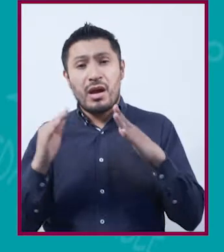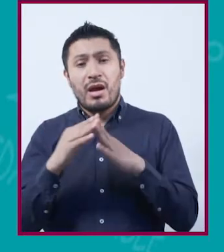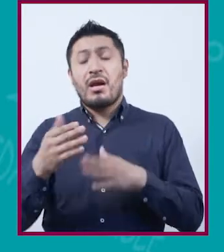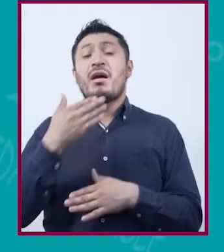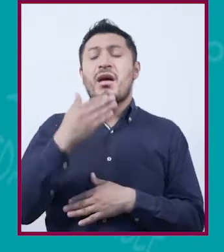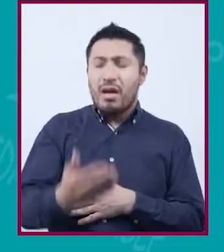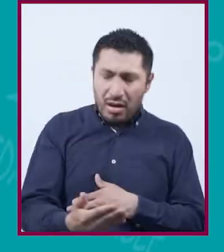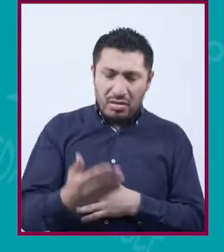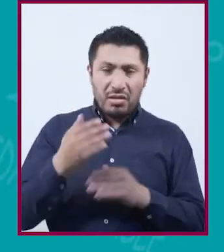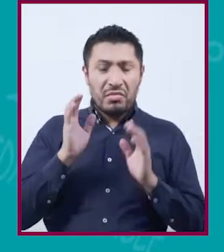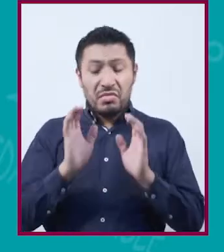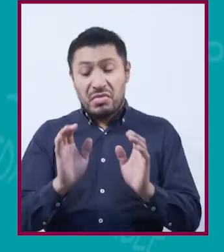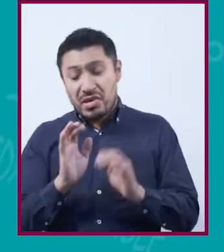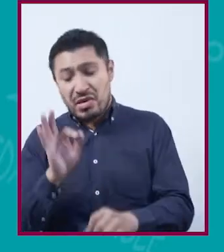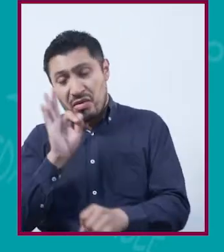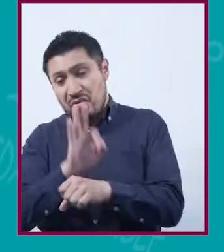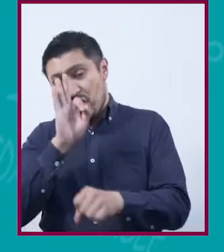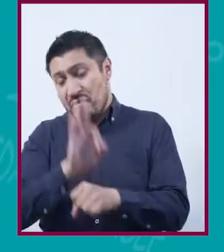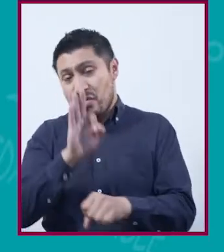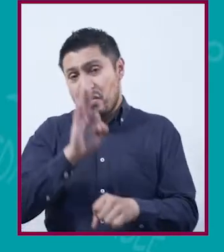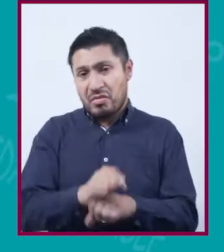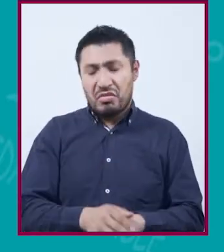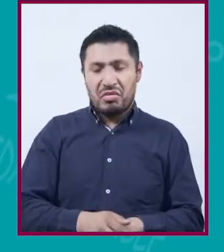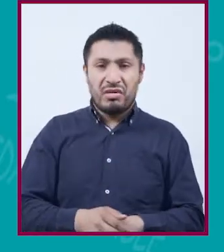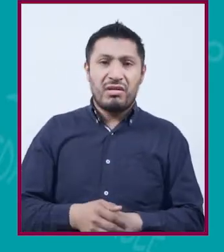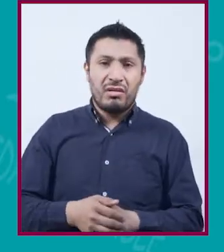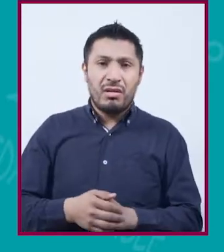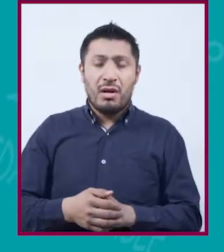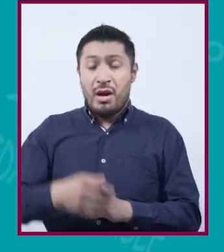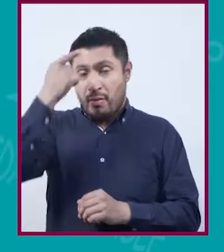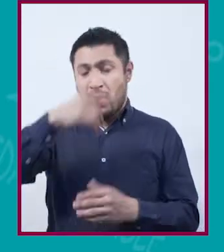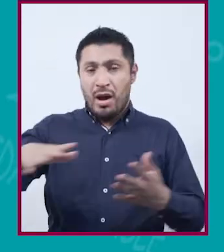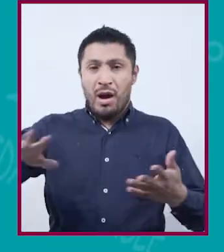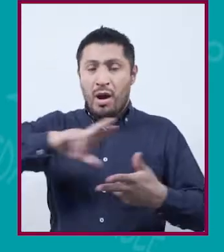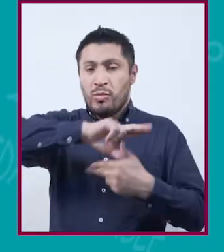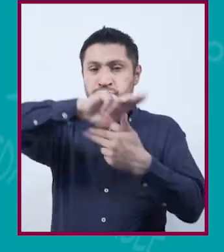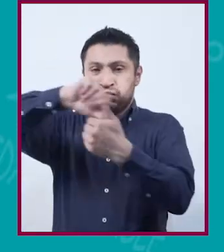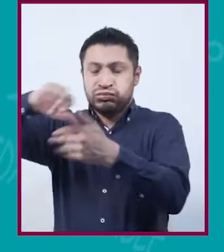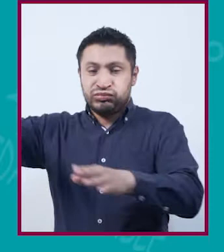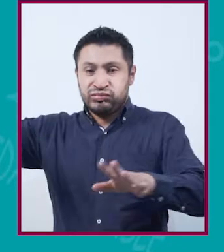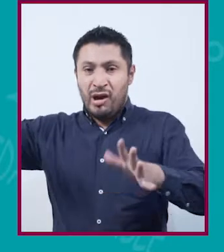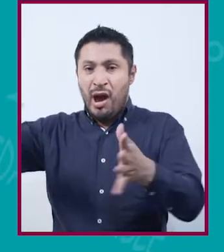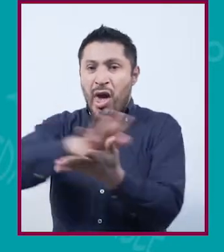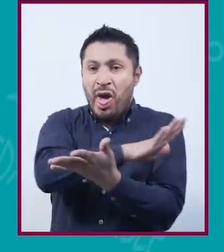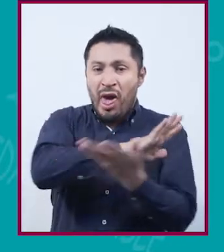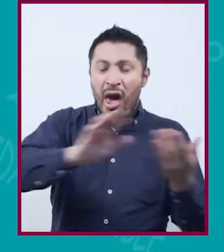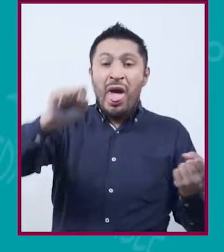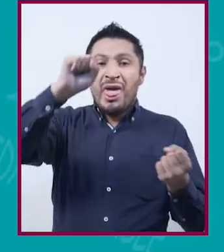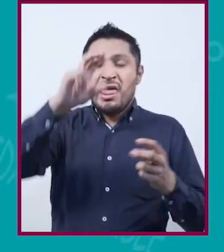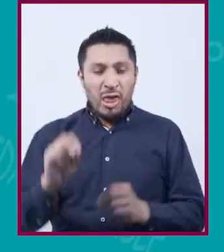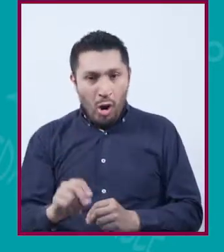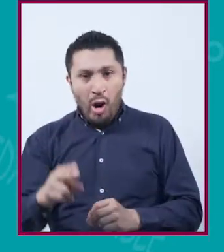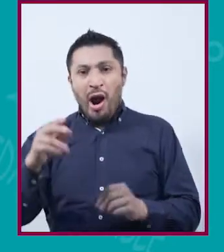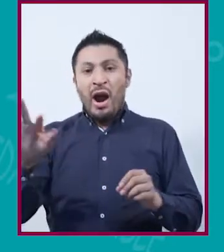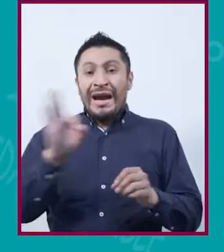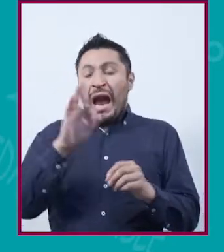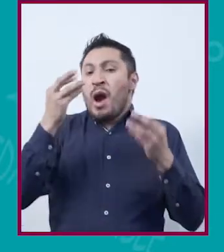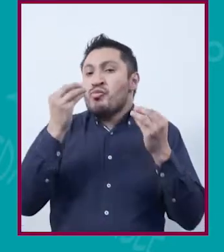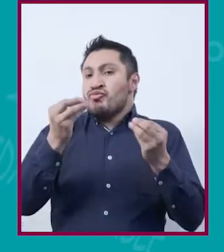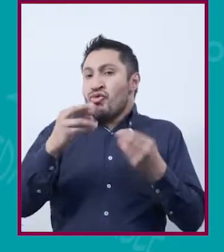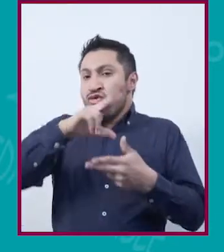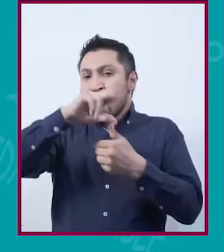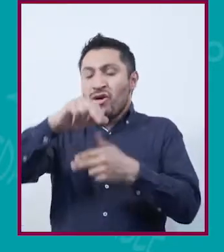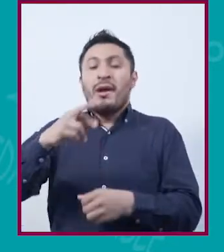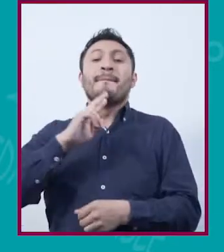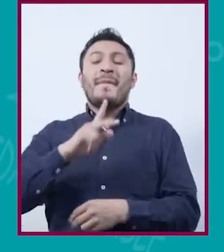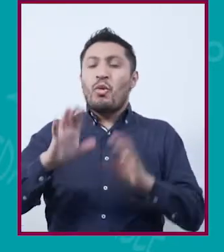toda nuestra casa esté en buenas condiciones, que resista el paso de los huracanes, ya sea uno o sean varios.